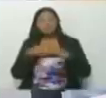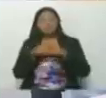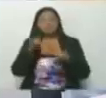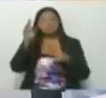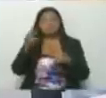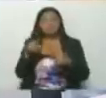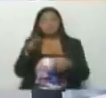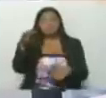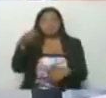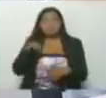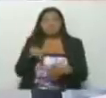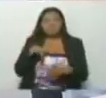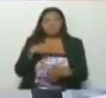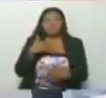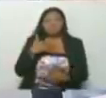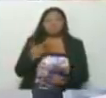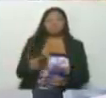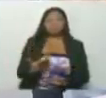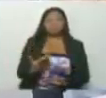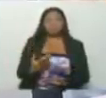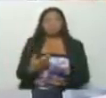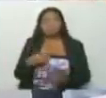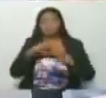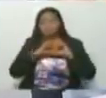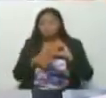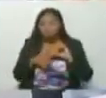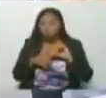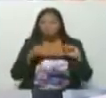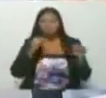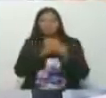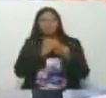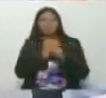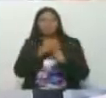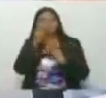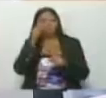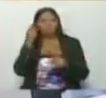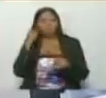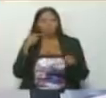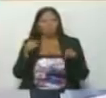los salarios para que para que los trabajadores venezolanos